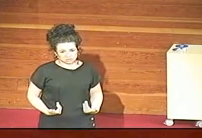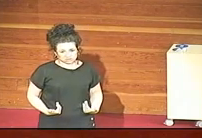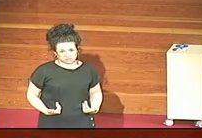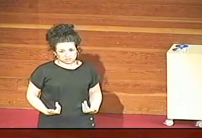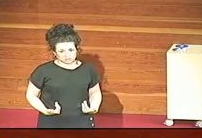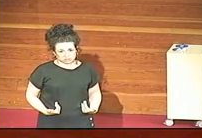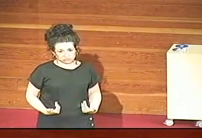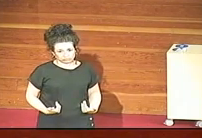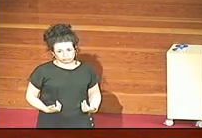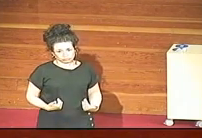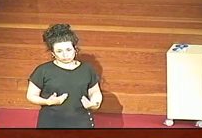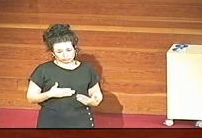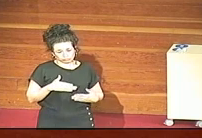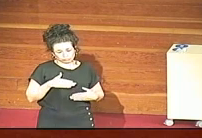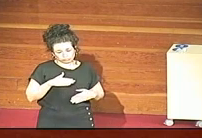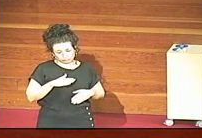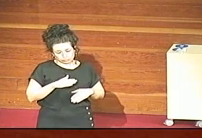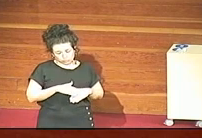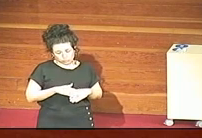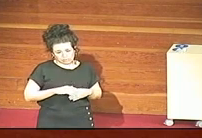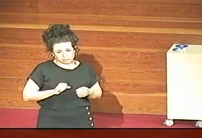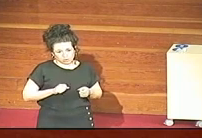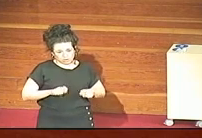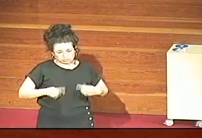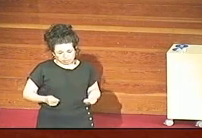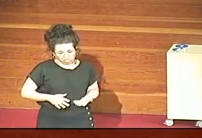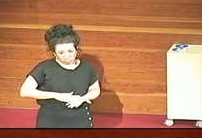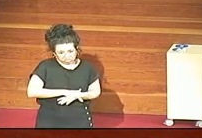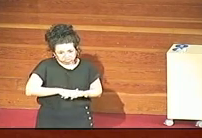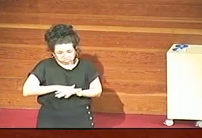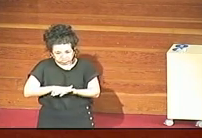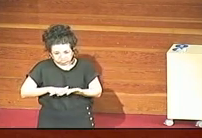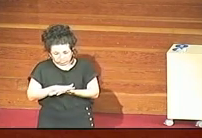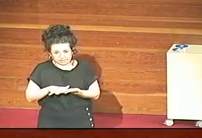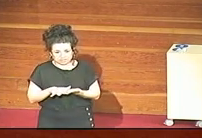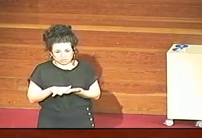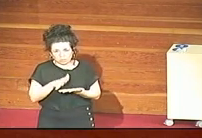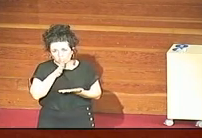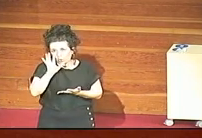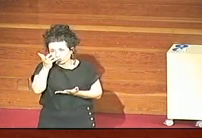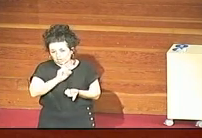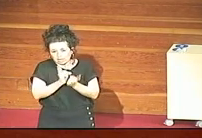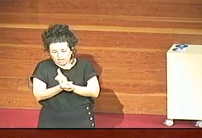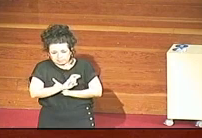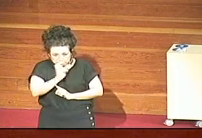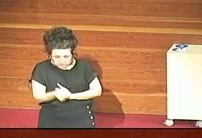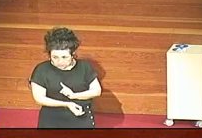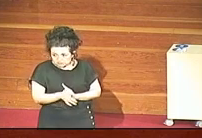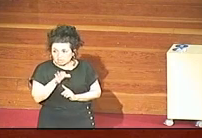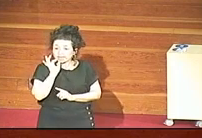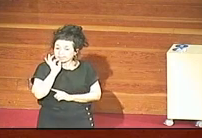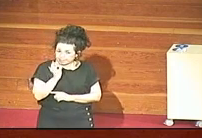naturaleza con el cambio climático y con muchas otras cosas y es cierto